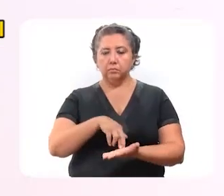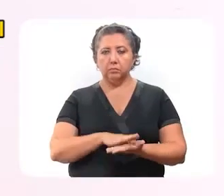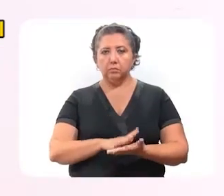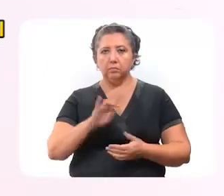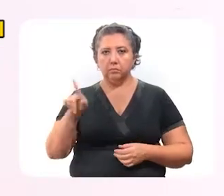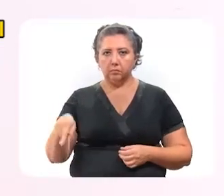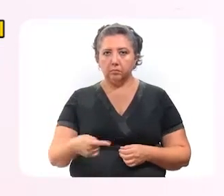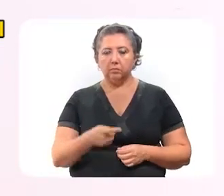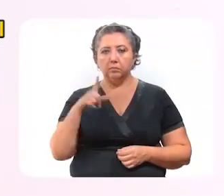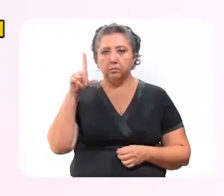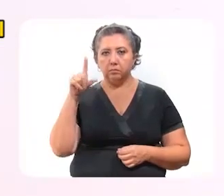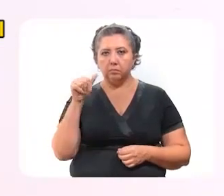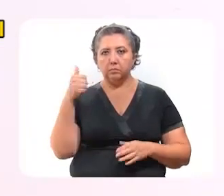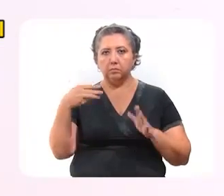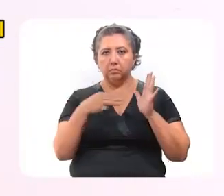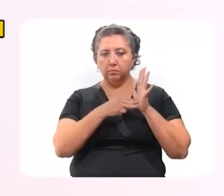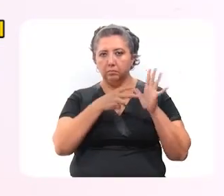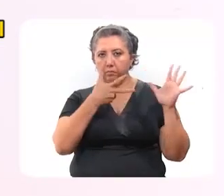contagios registrados, que son